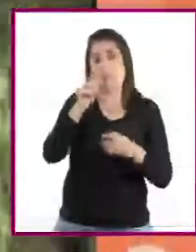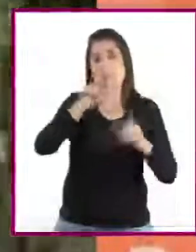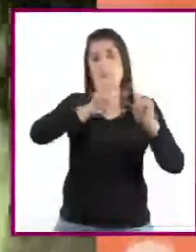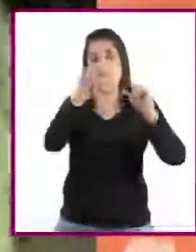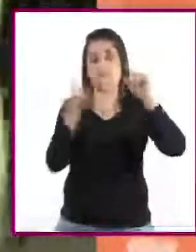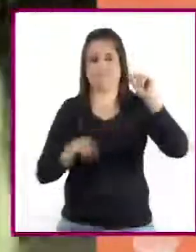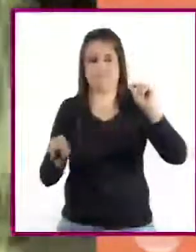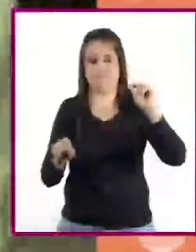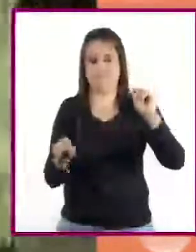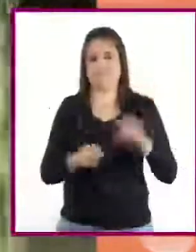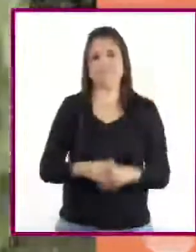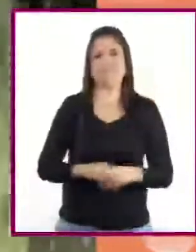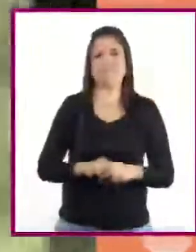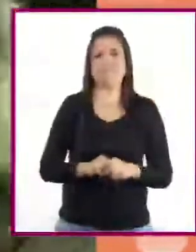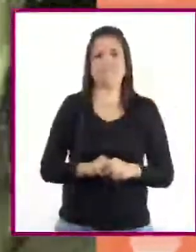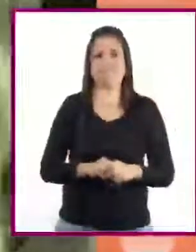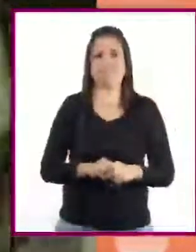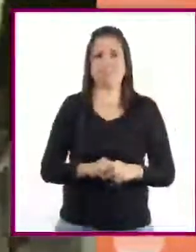Estados Unidos Mexicanos.